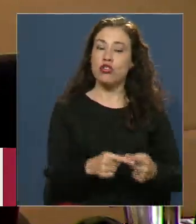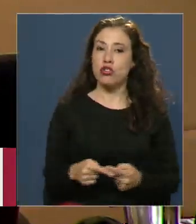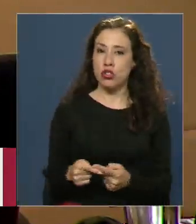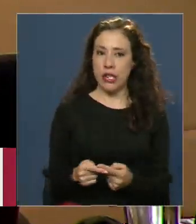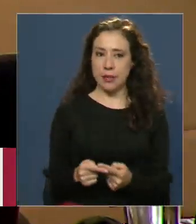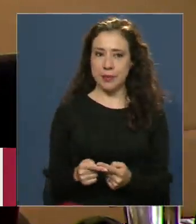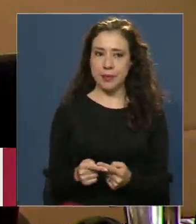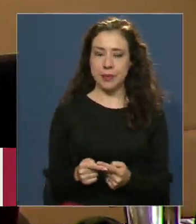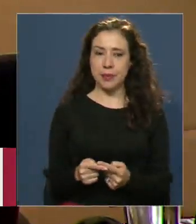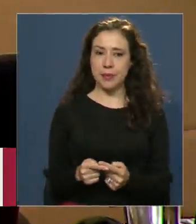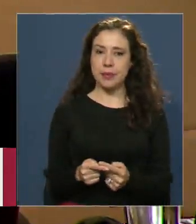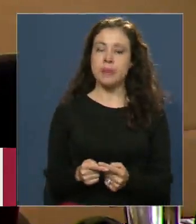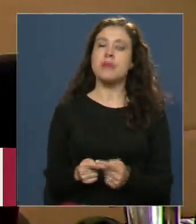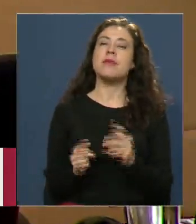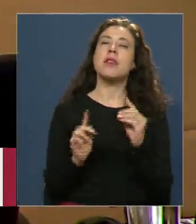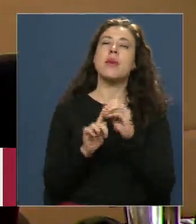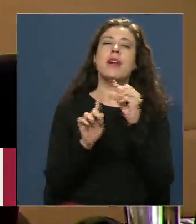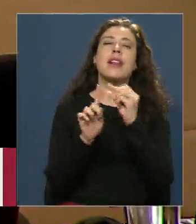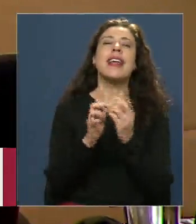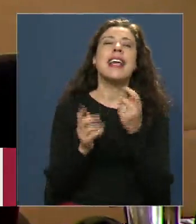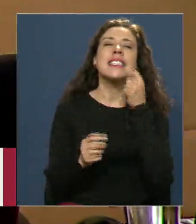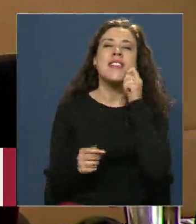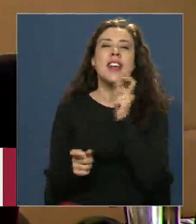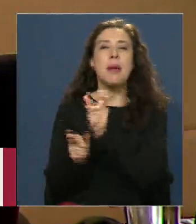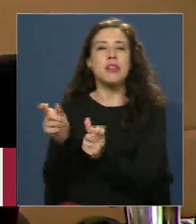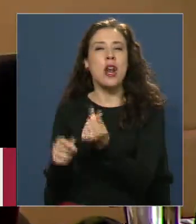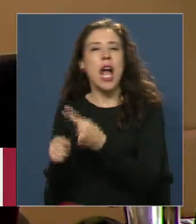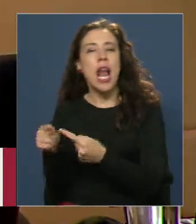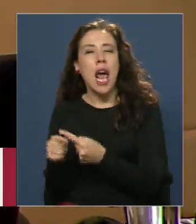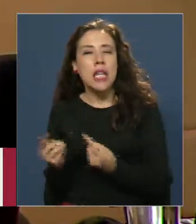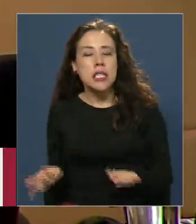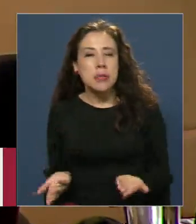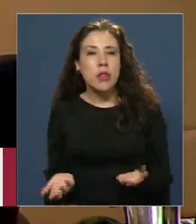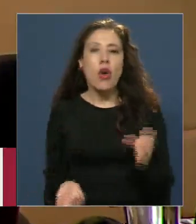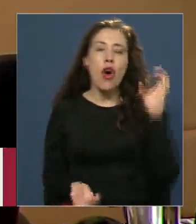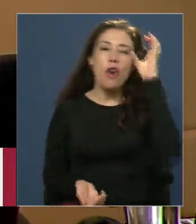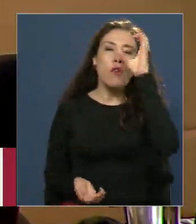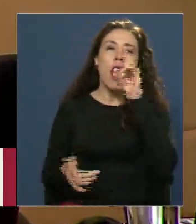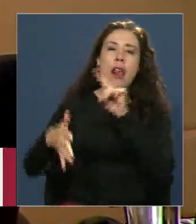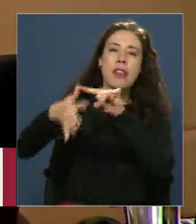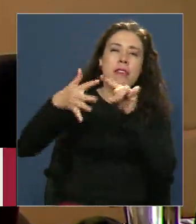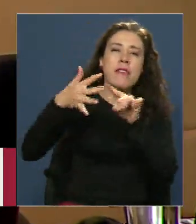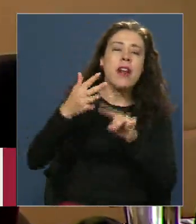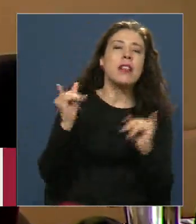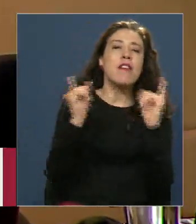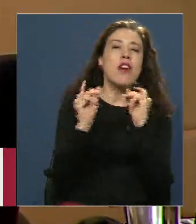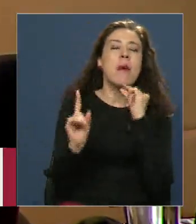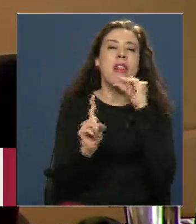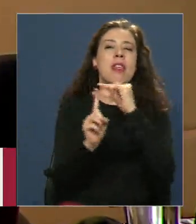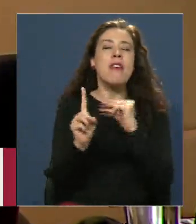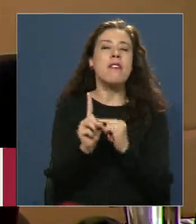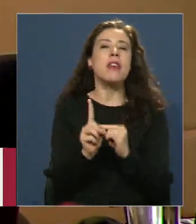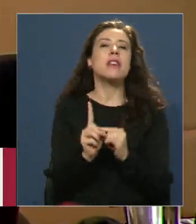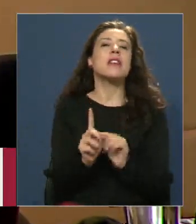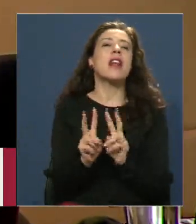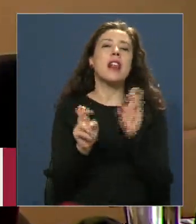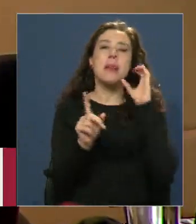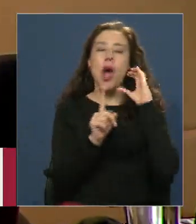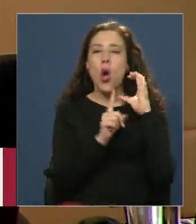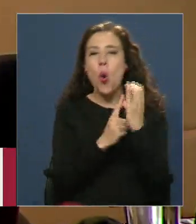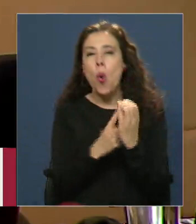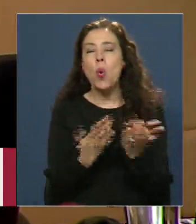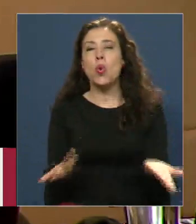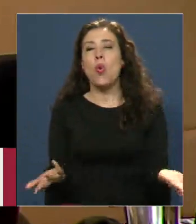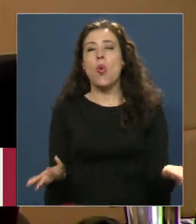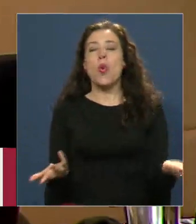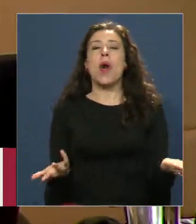sentido. Definir qué es lo que es clase media y buscar las diferentes definiciones que tienen que ver a lo mejor con cultura, otras tienen